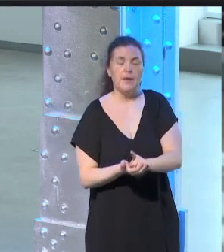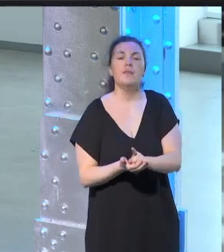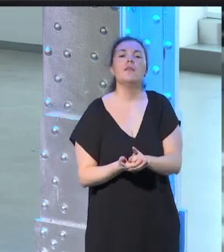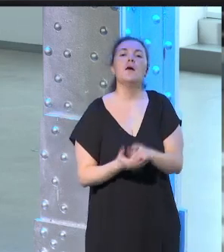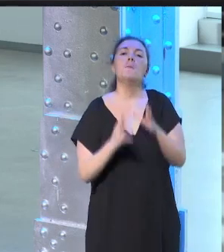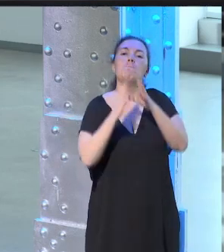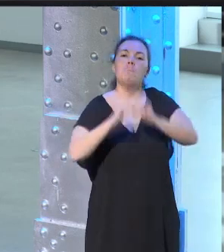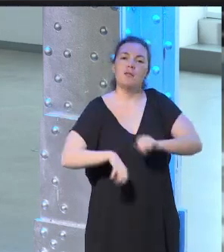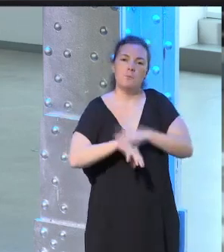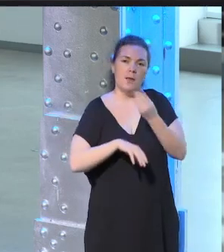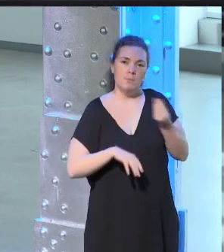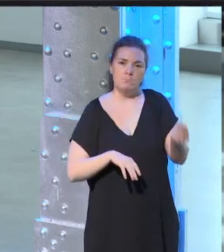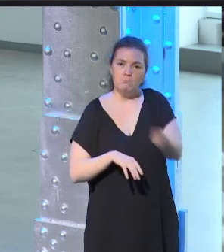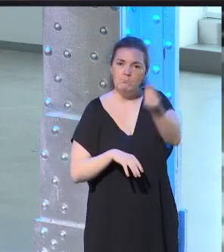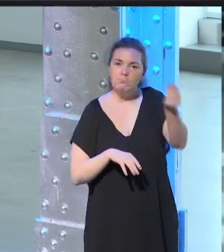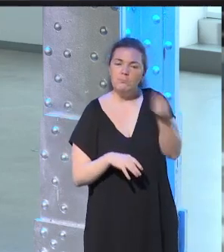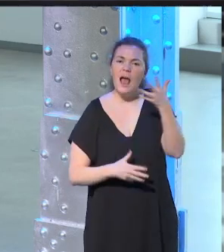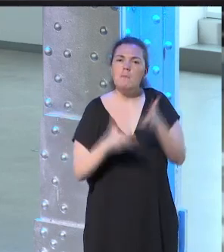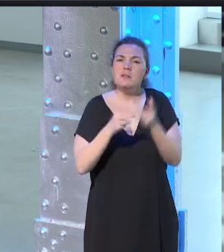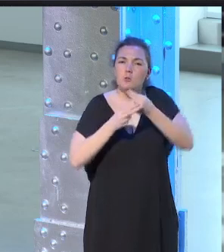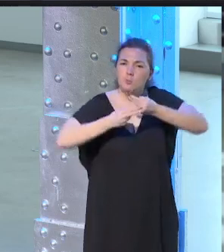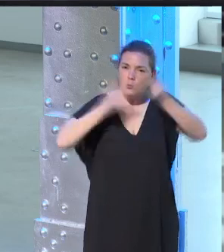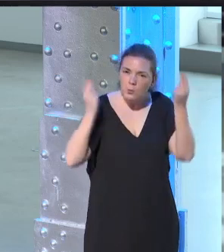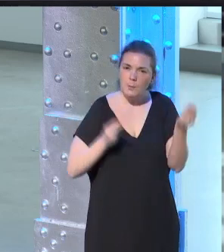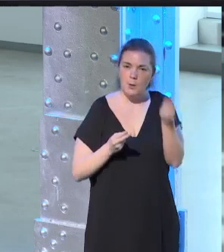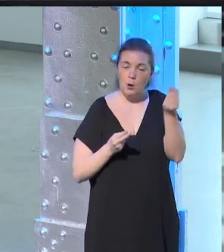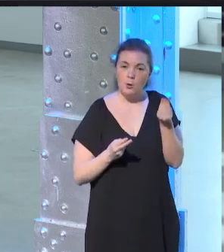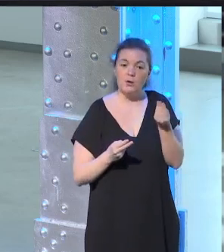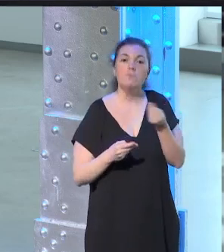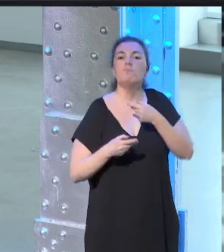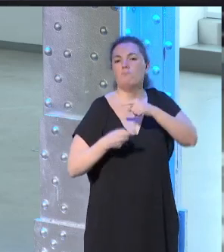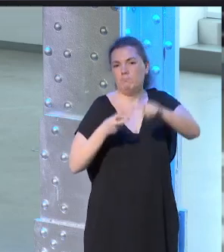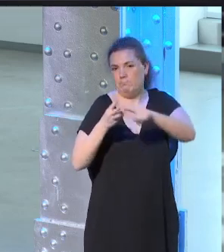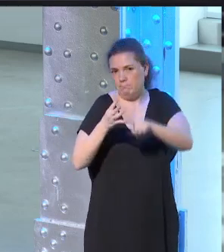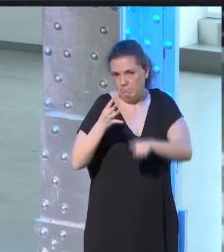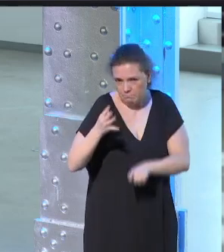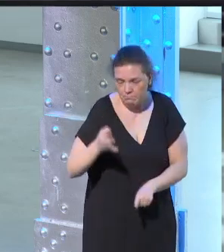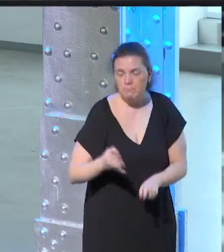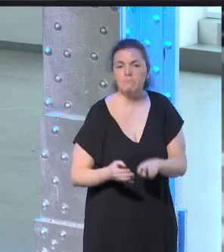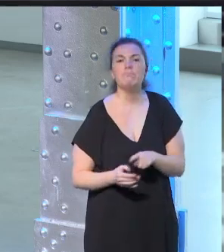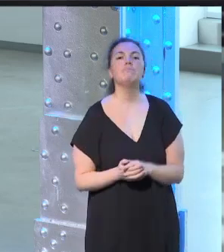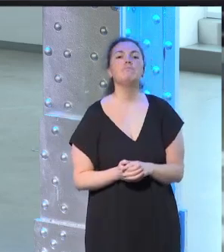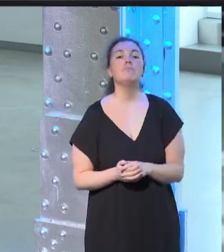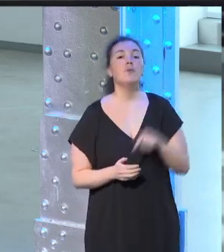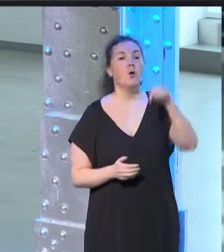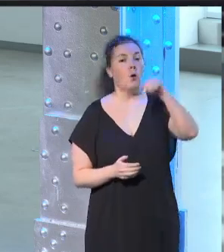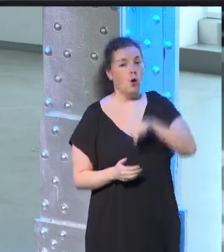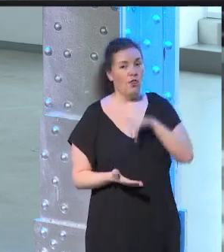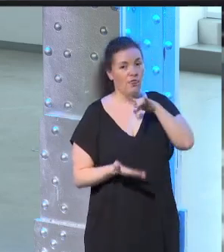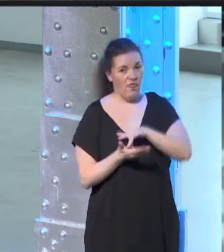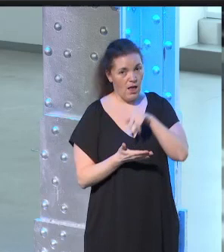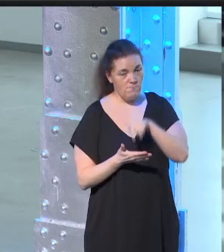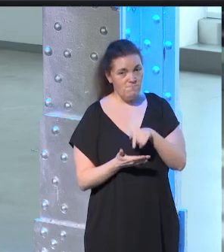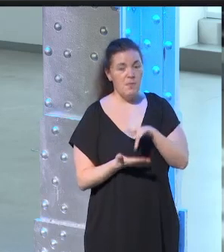una mejor administración pública y así sucesivamente. Hoy fijamos el día de